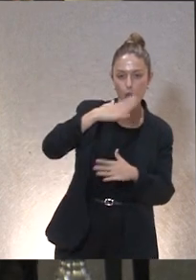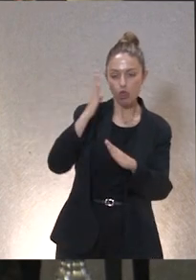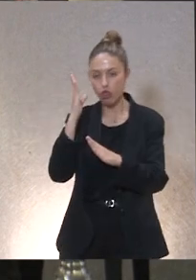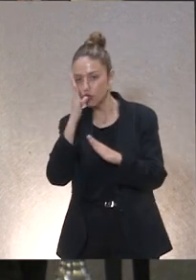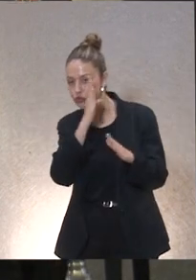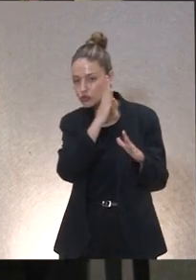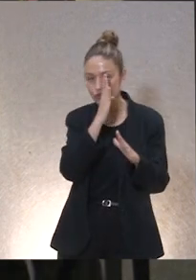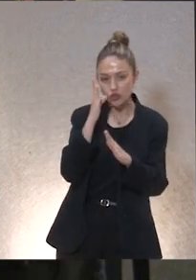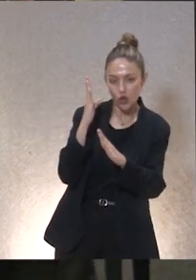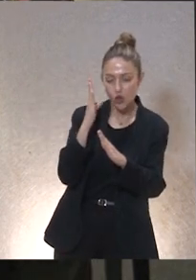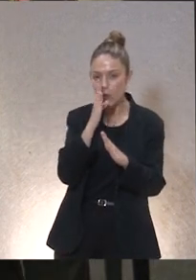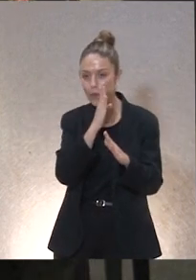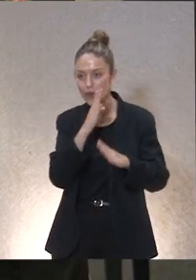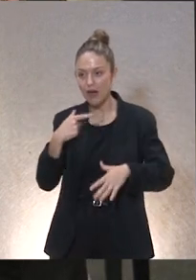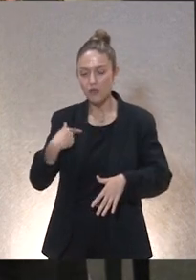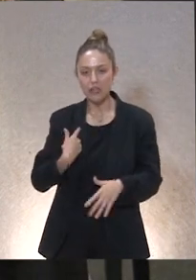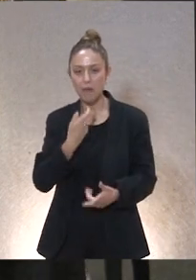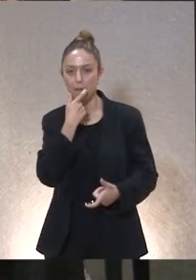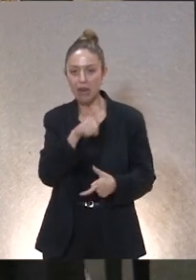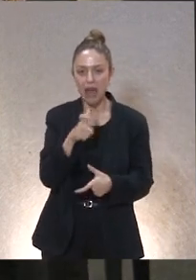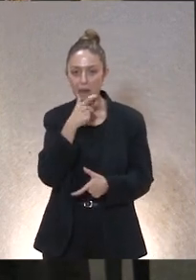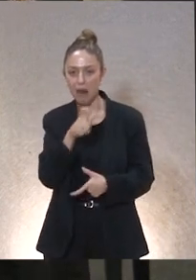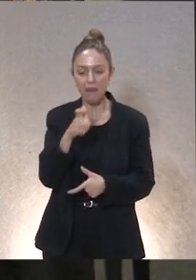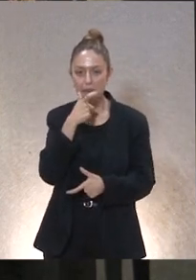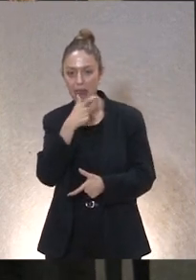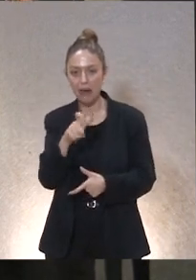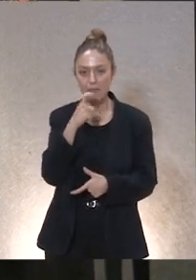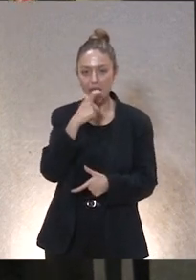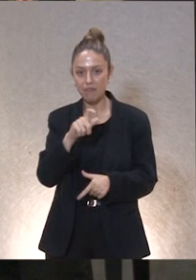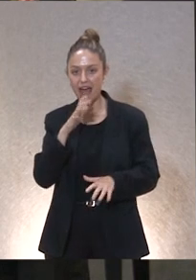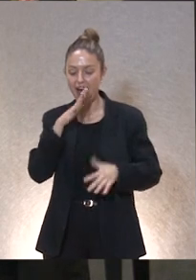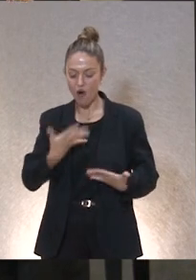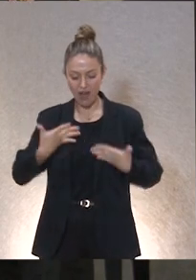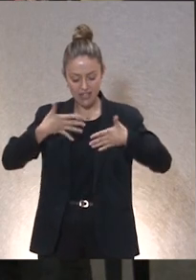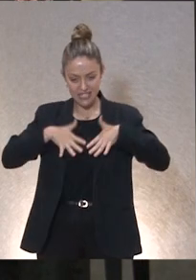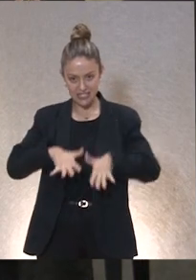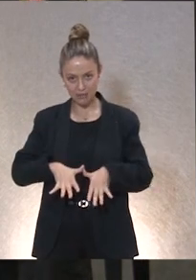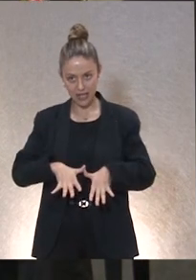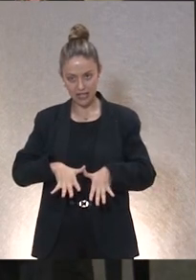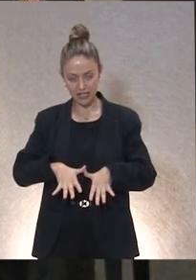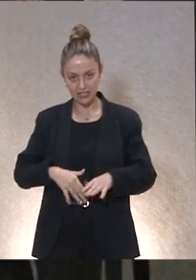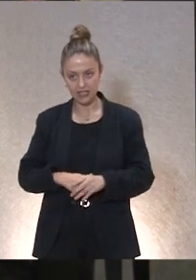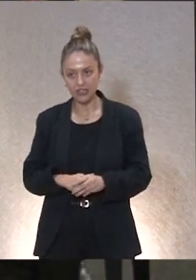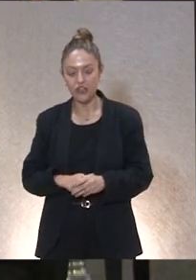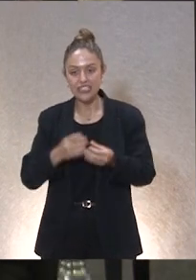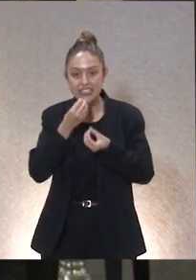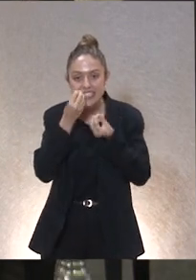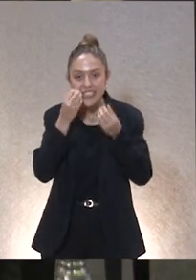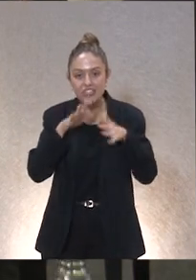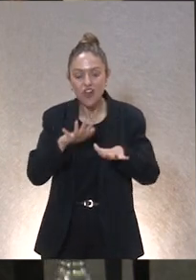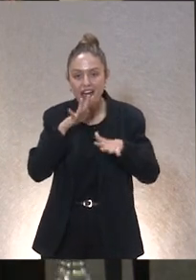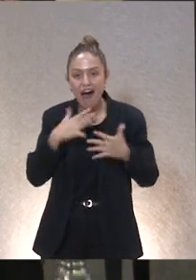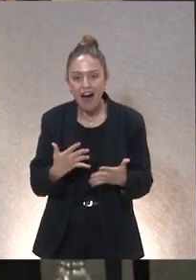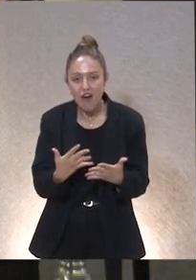como hemos recibido tantas palabras en el día de hoy tenemos que asimilarlas así que la próxima historia que vamos a